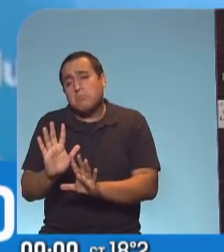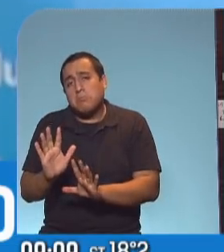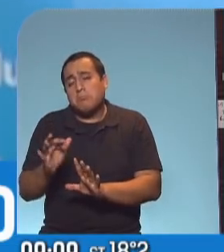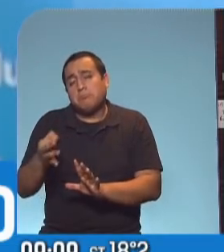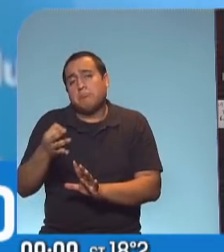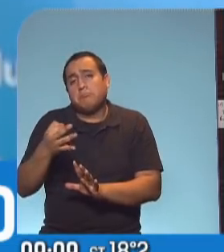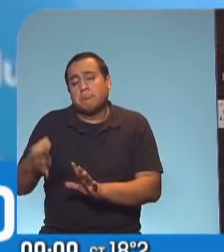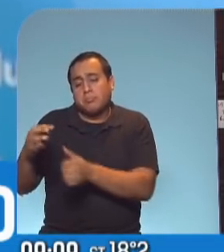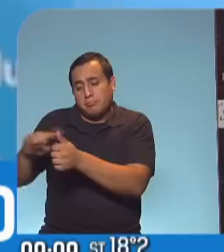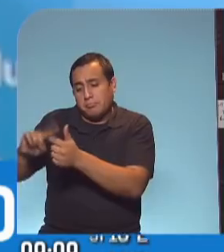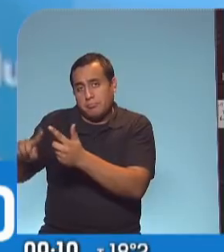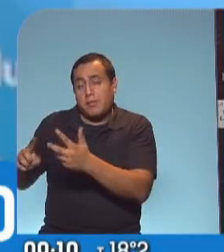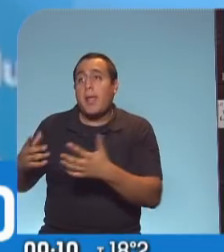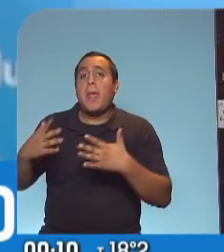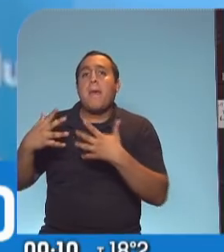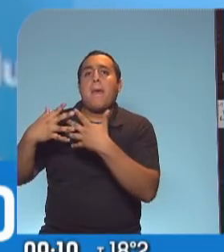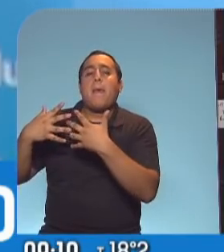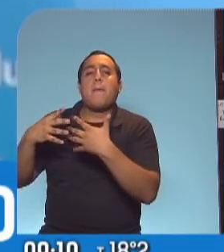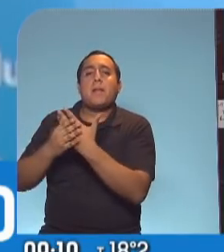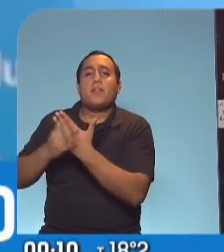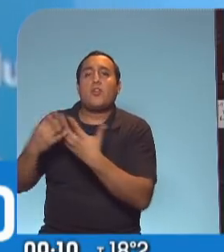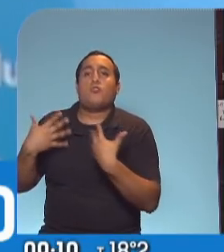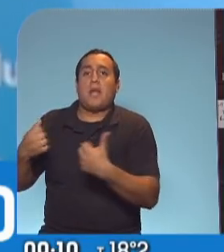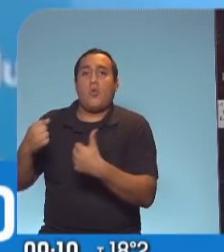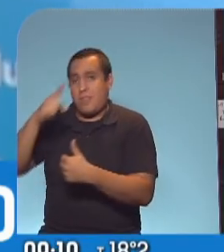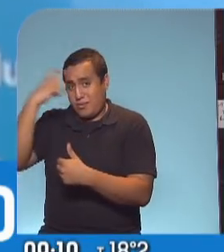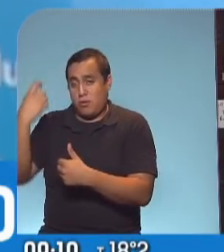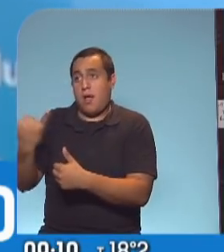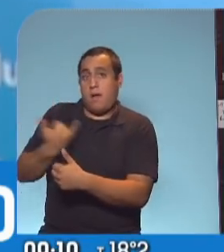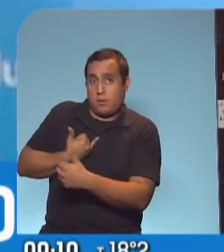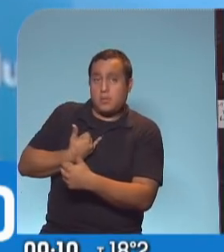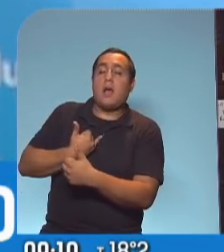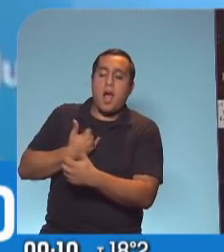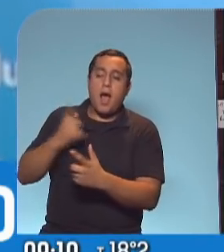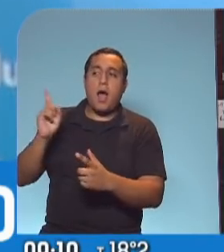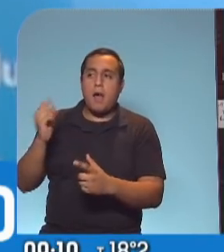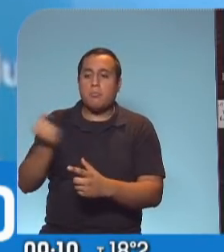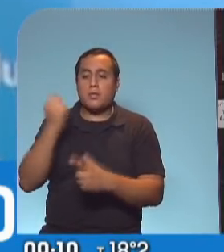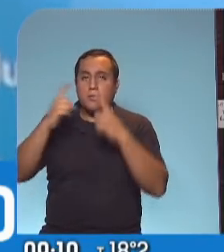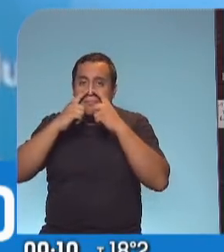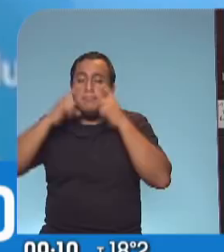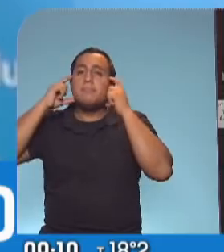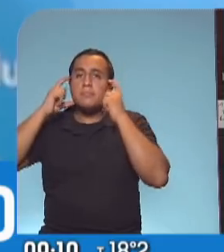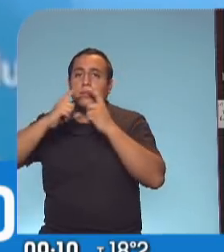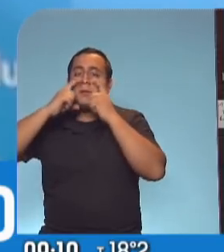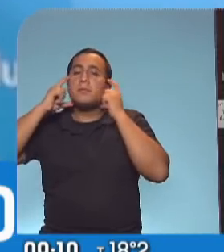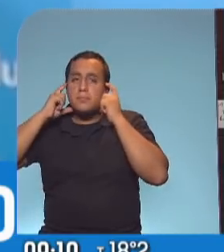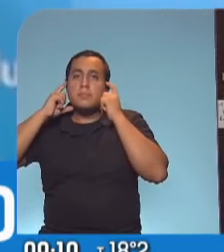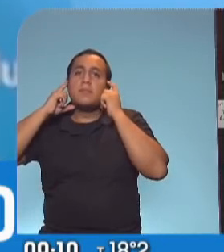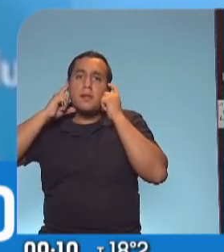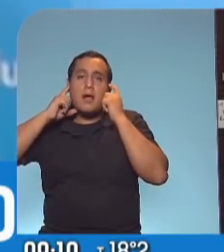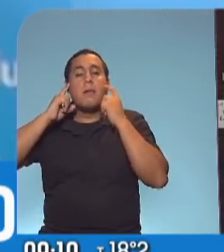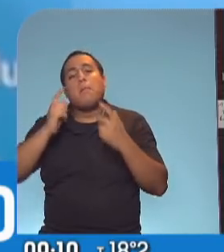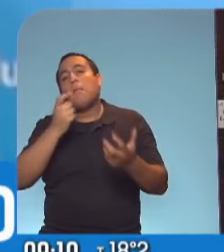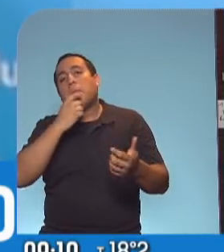cumpliendo la recomendación del Ministerio de Salud de la Nación en este caso, de utilizar esa herramienta en las áreas de transición de personas